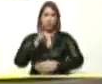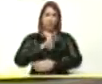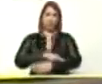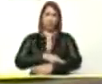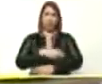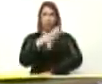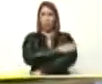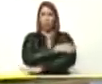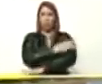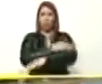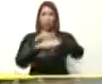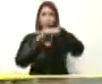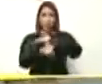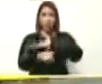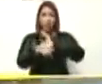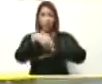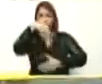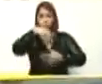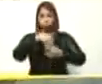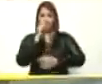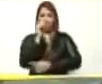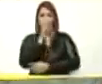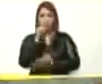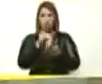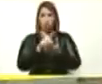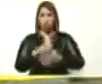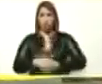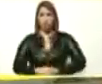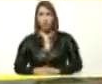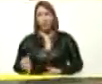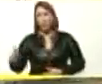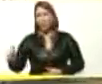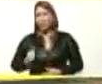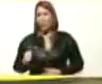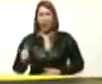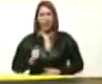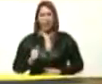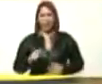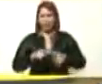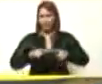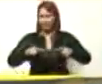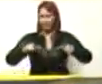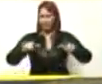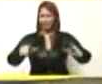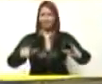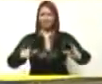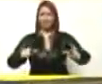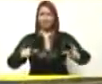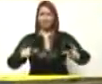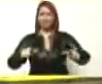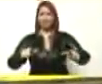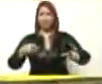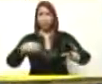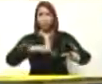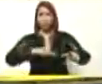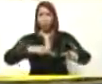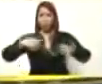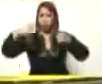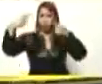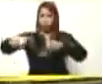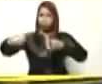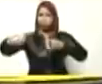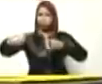en la asamblea nacional, en cualquier escenario, que hubiéramos enfrentado,